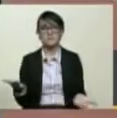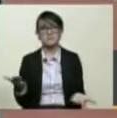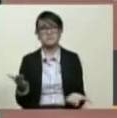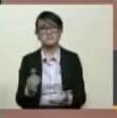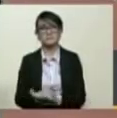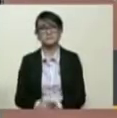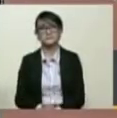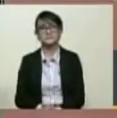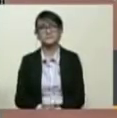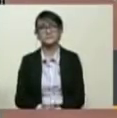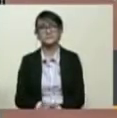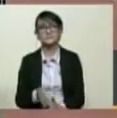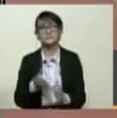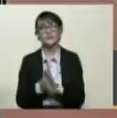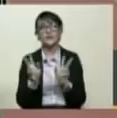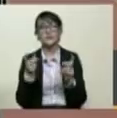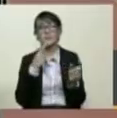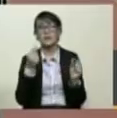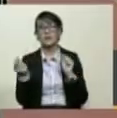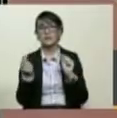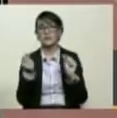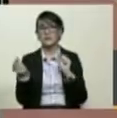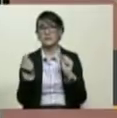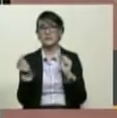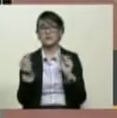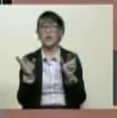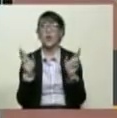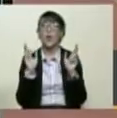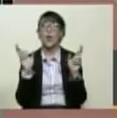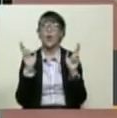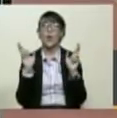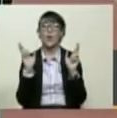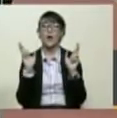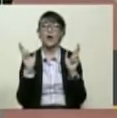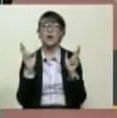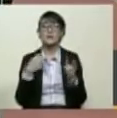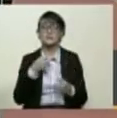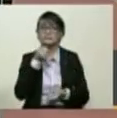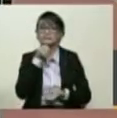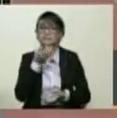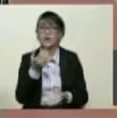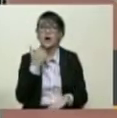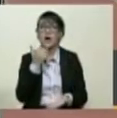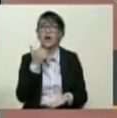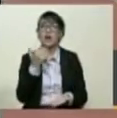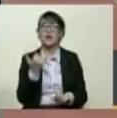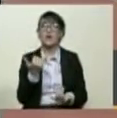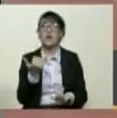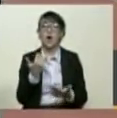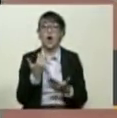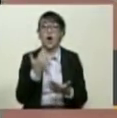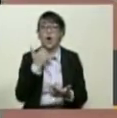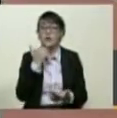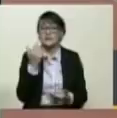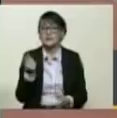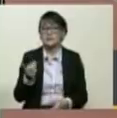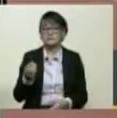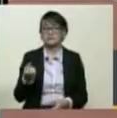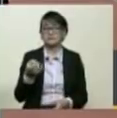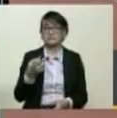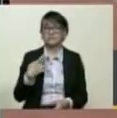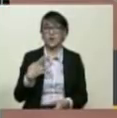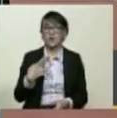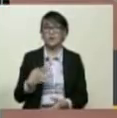Mire, respecto al debate, ojalá pudiera yo mencionar algunas de las cosas que tengo ahorita, que me acaba de llegar, de unos números